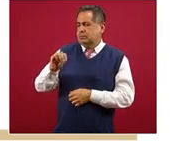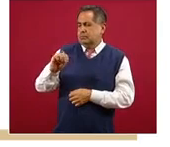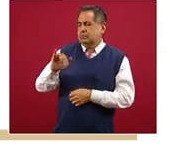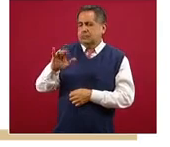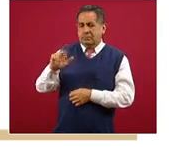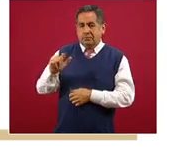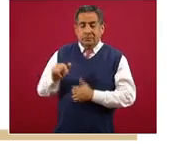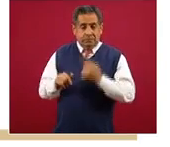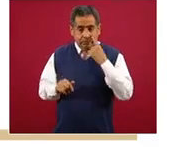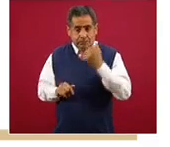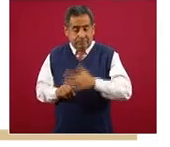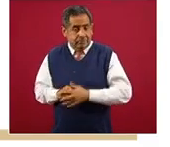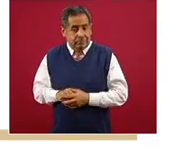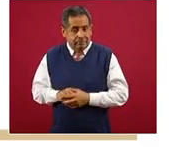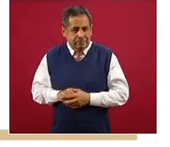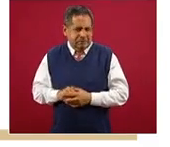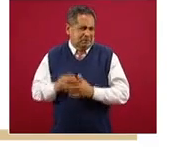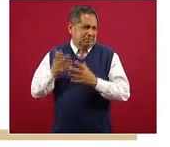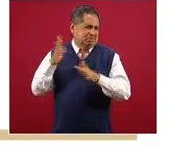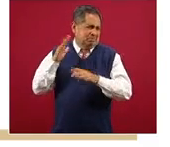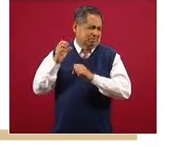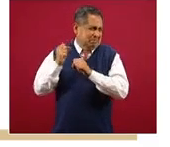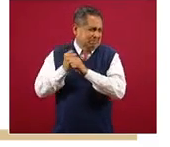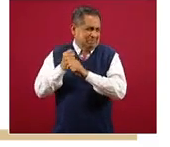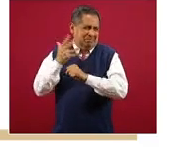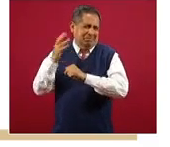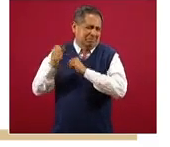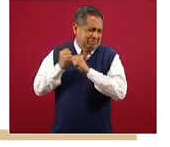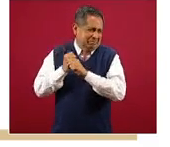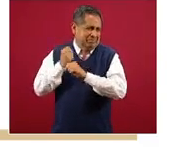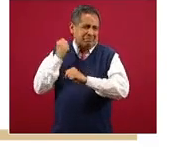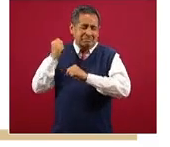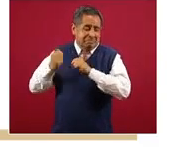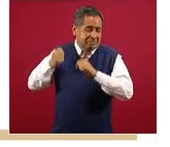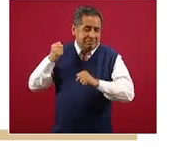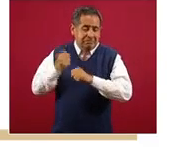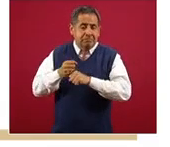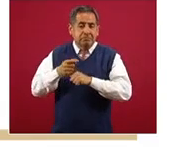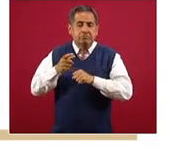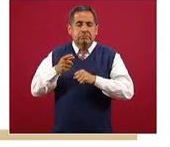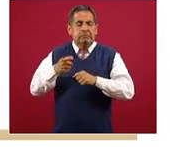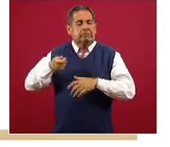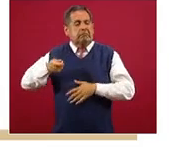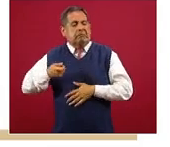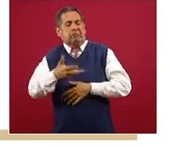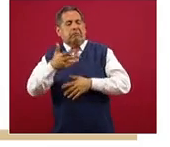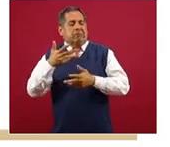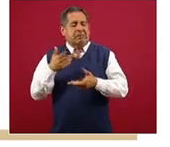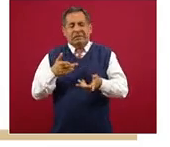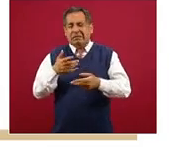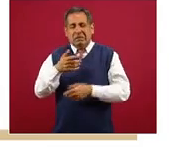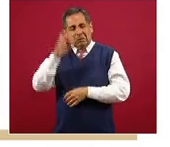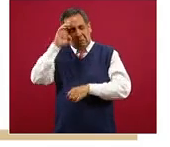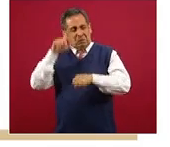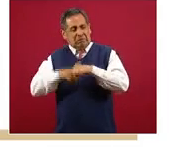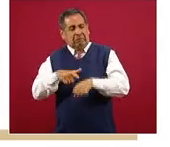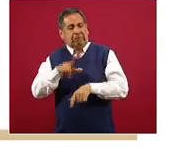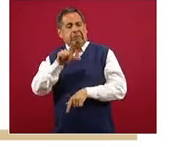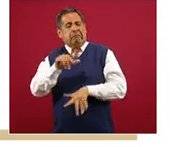porque durante decenios y en la historia de México se ha degradado, estigmatizado nuestra propia